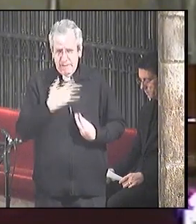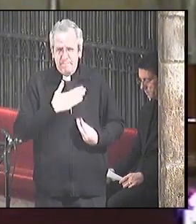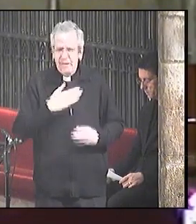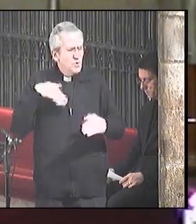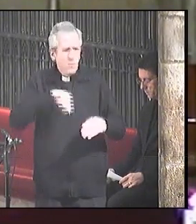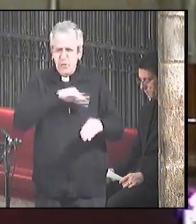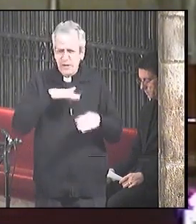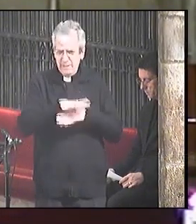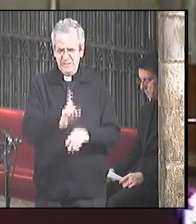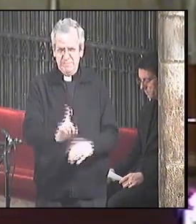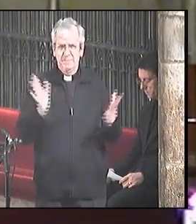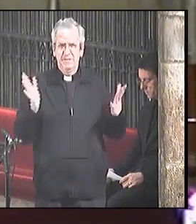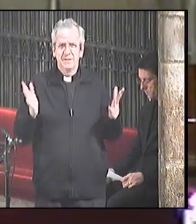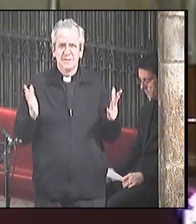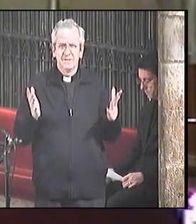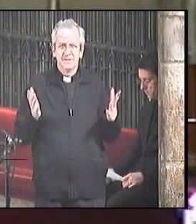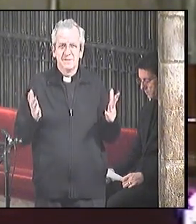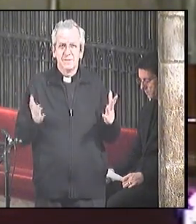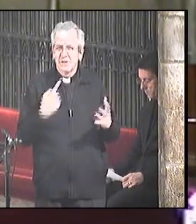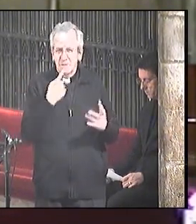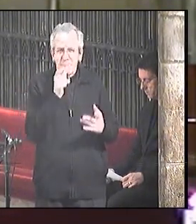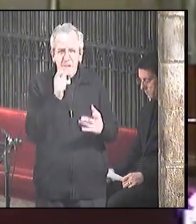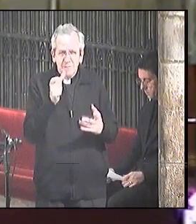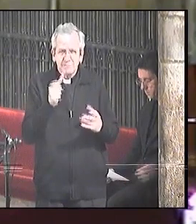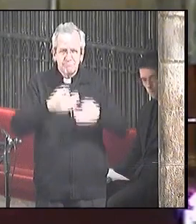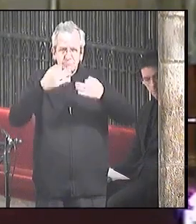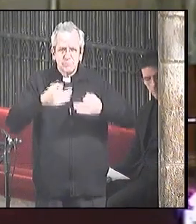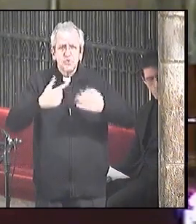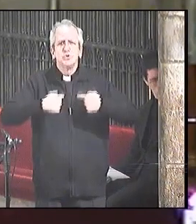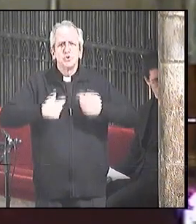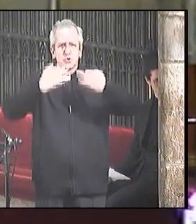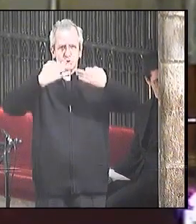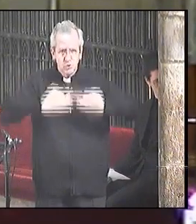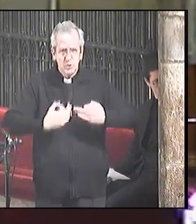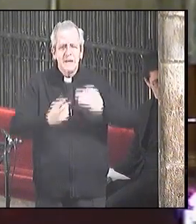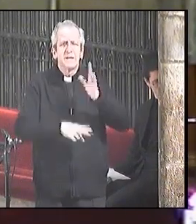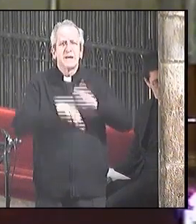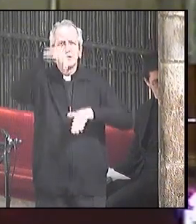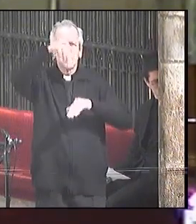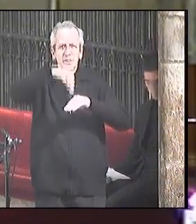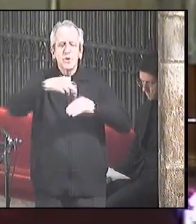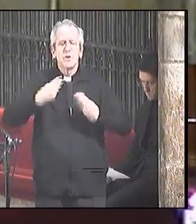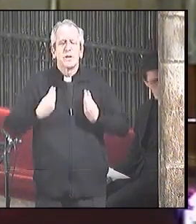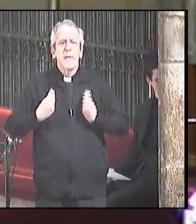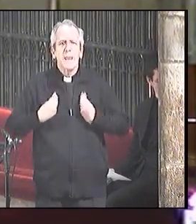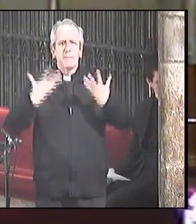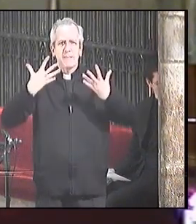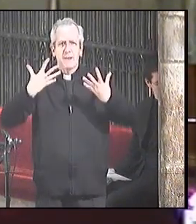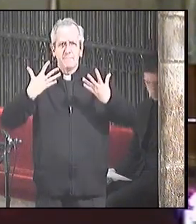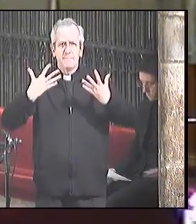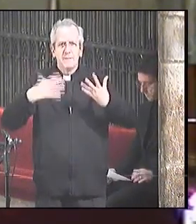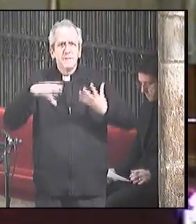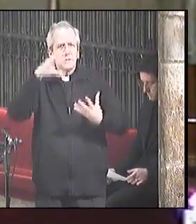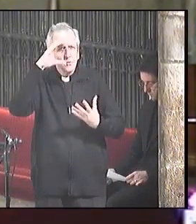para siempre. Es una rotundidad impresionante la de Jesús. Yo soy la resurrección y la vida. Y escuchar